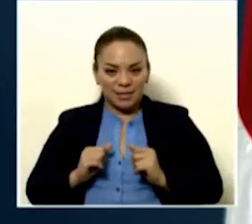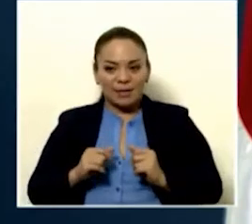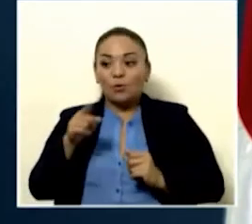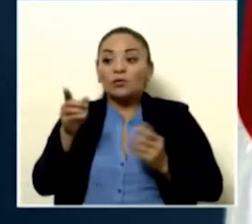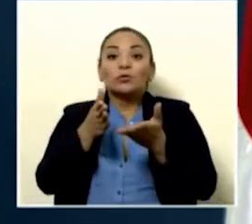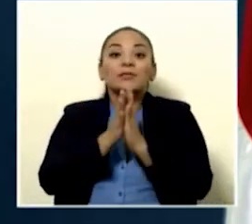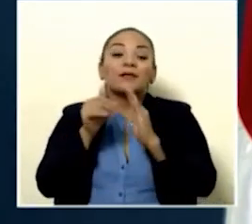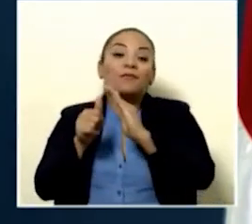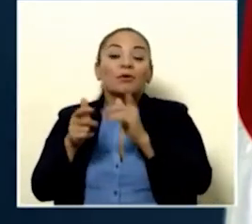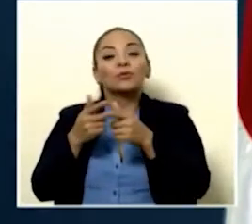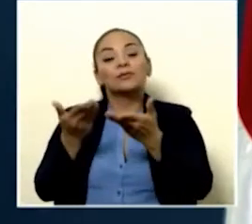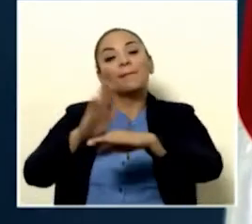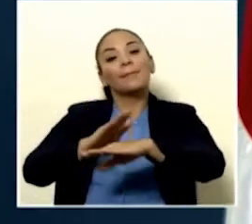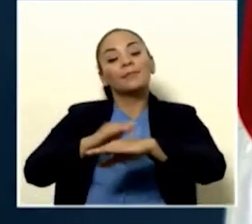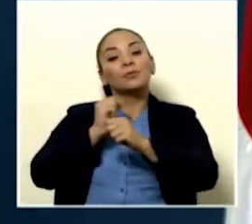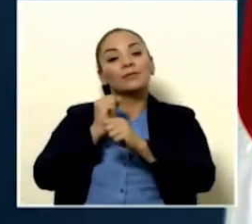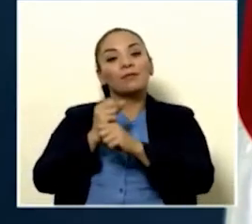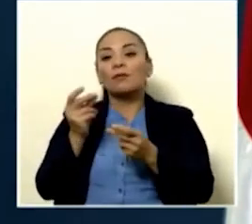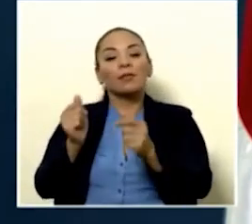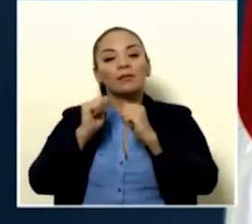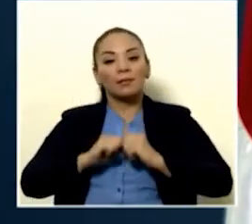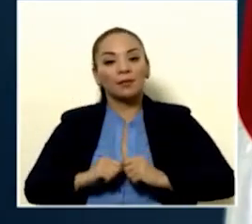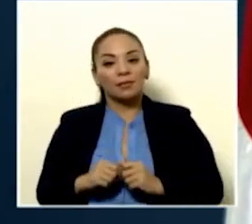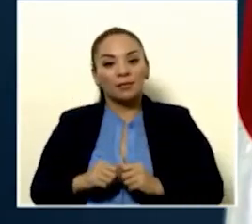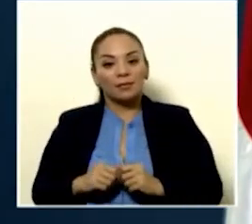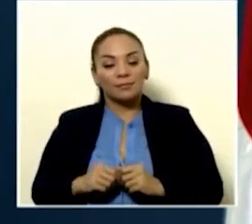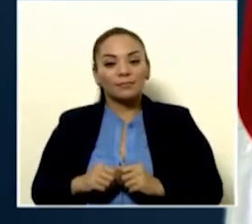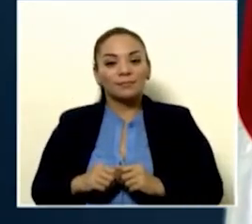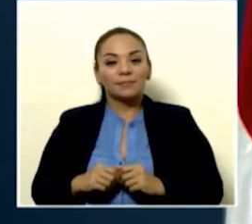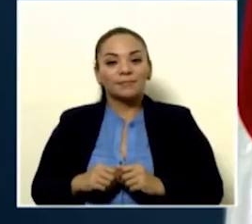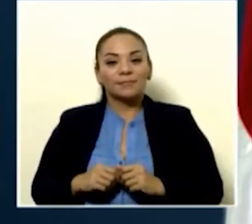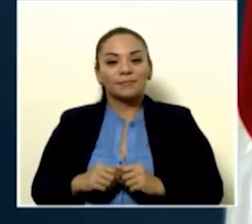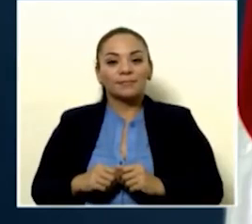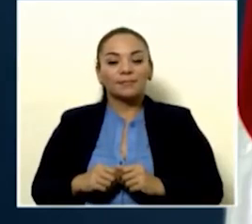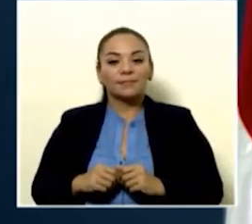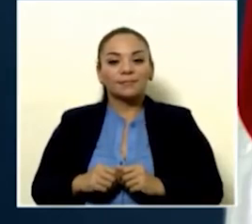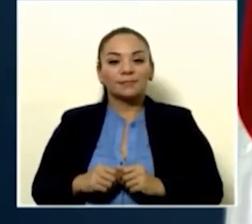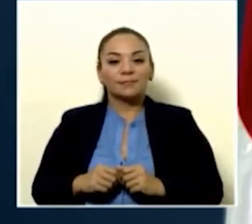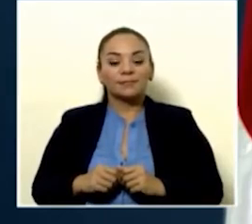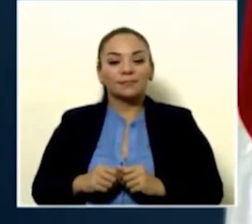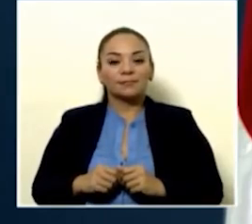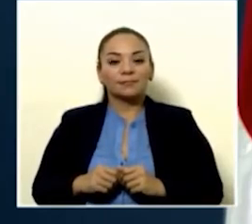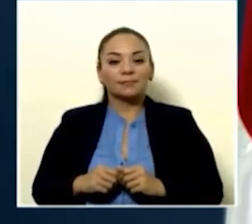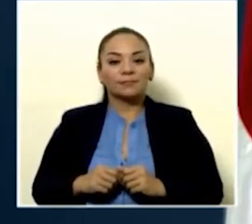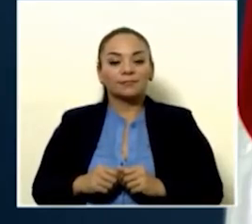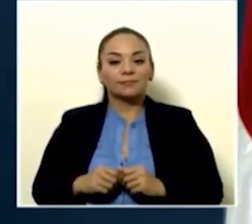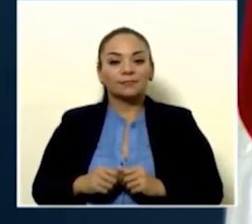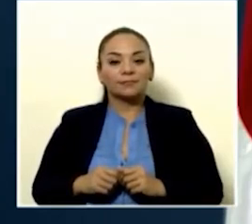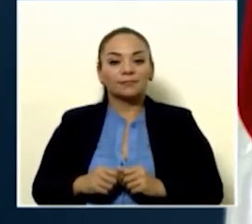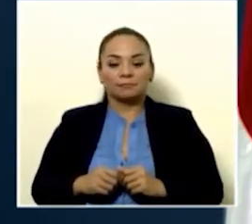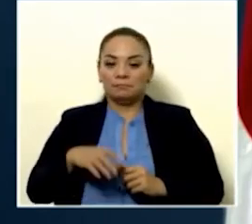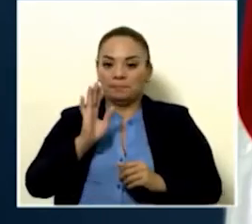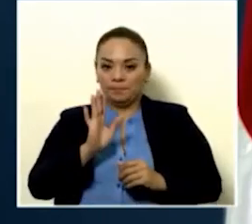solicitar refugio usted obtiene permiso de trabajo inmediatamente. Y la Dirección de Migración nos